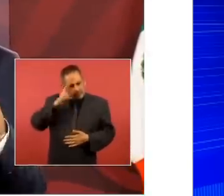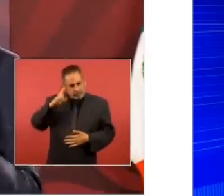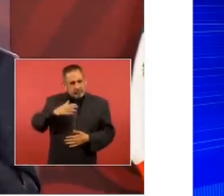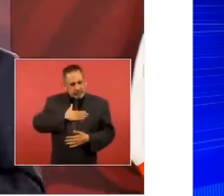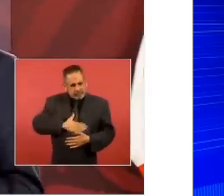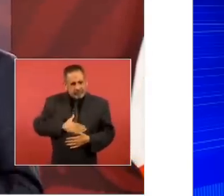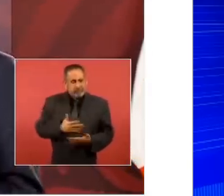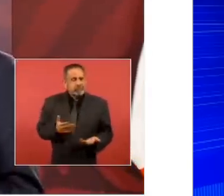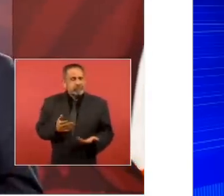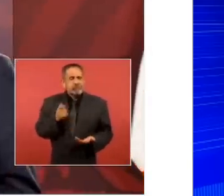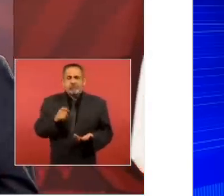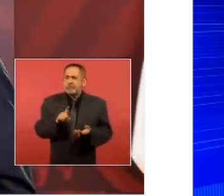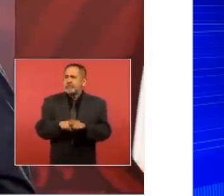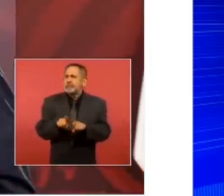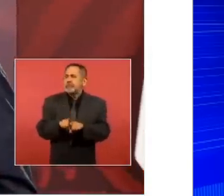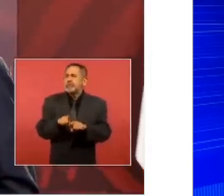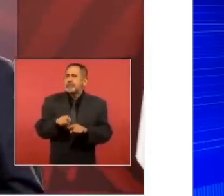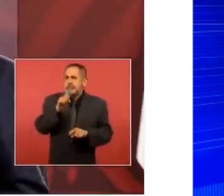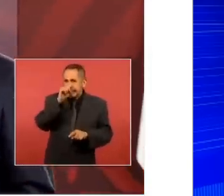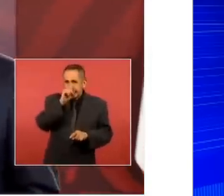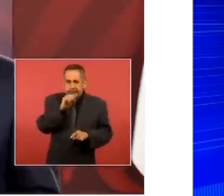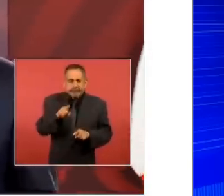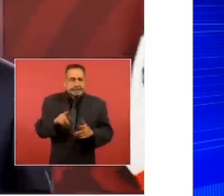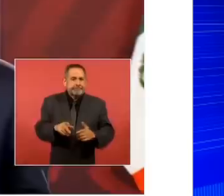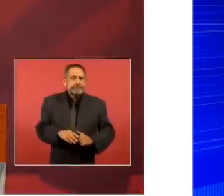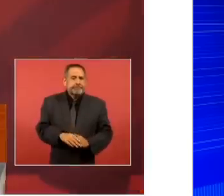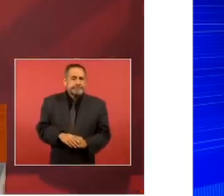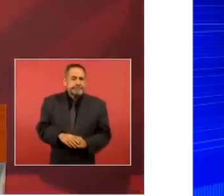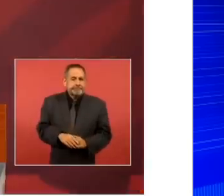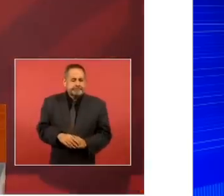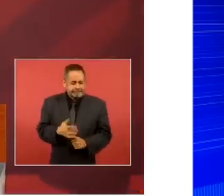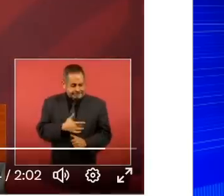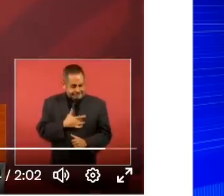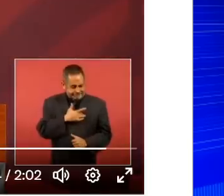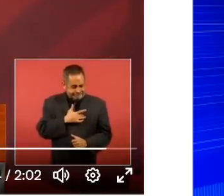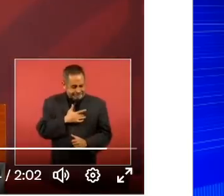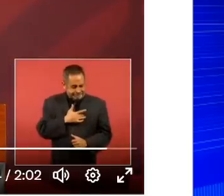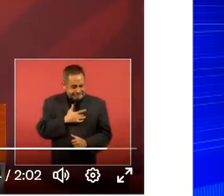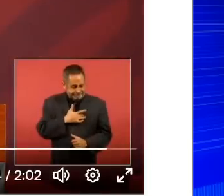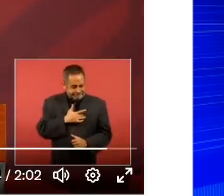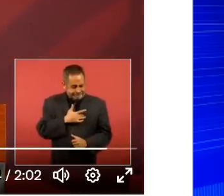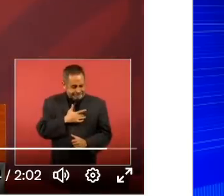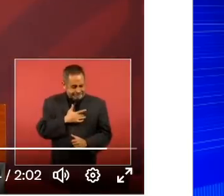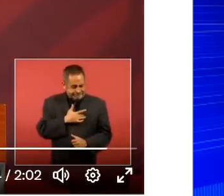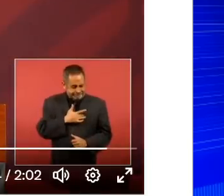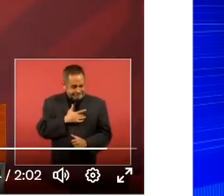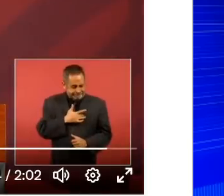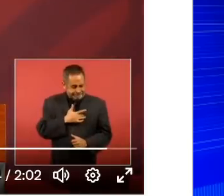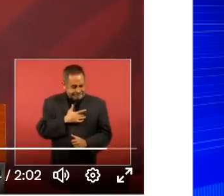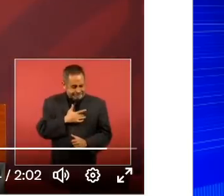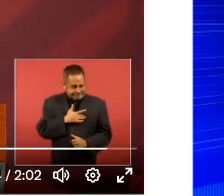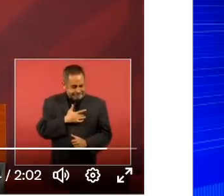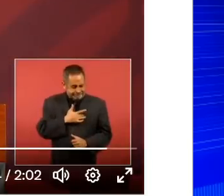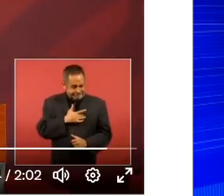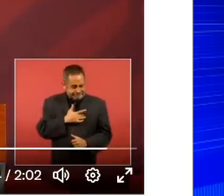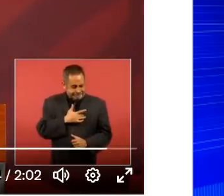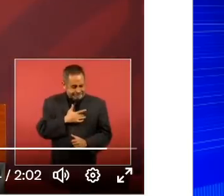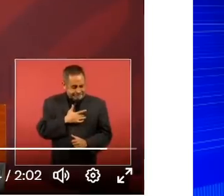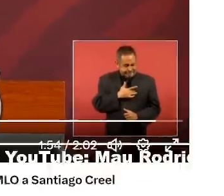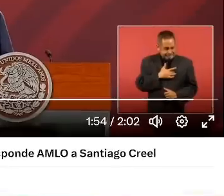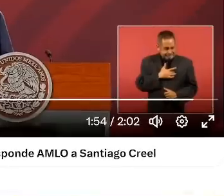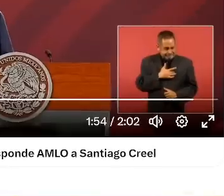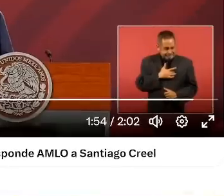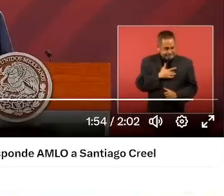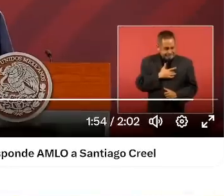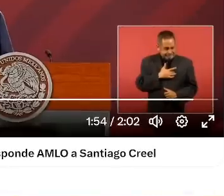es algo que tiene que ver con la moral Bueno ese es el reto